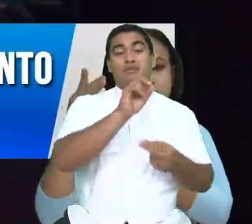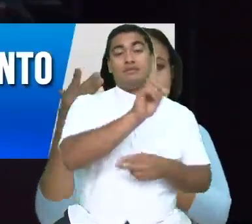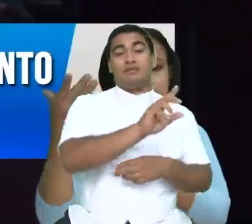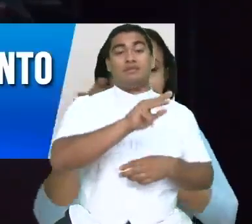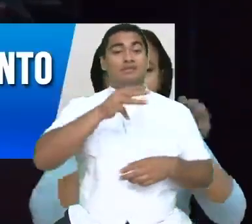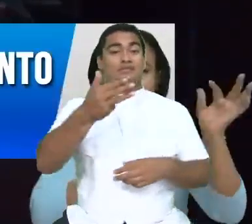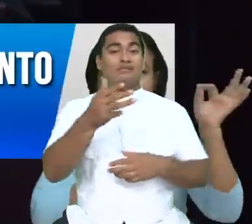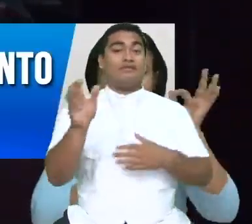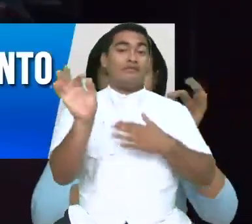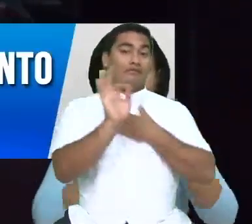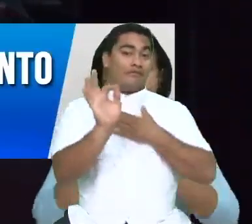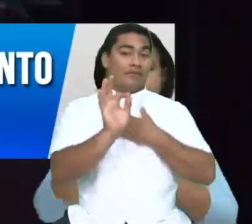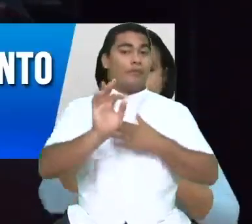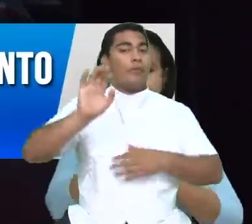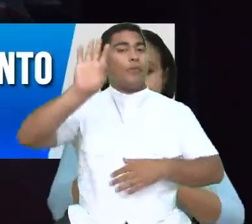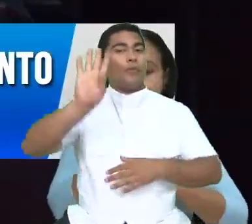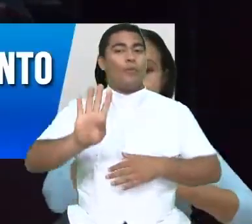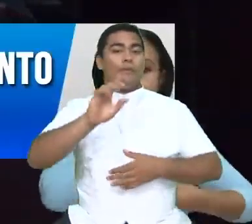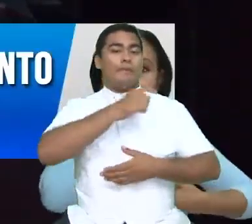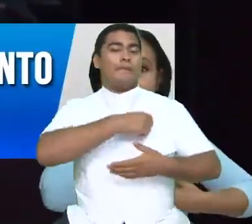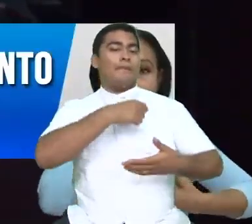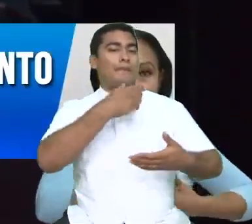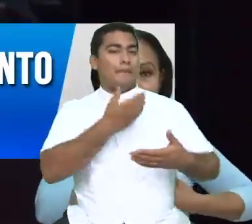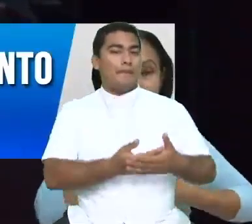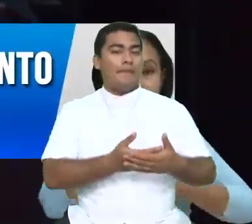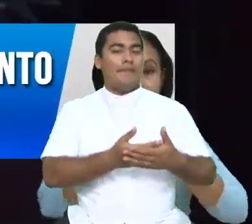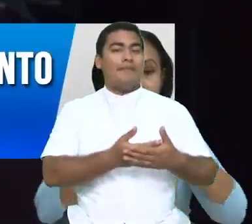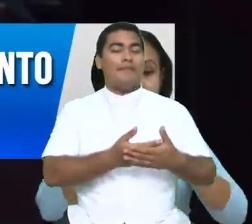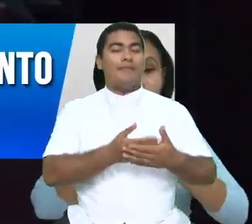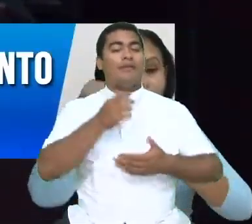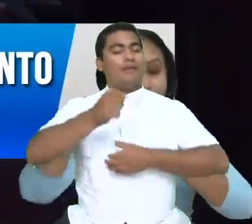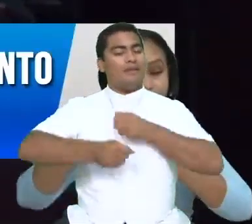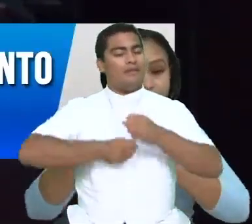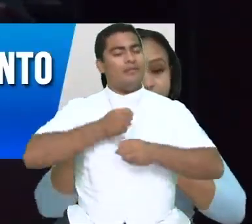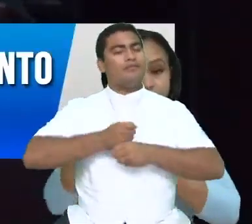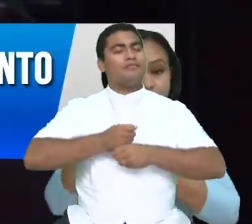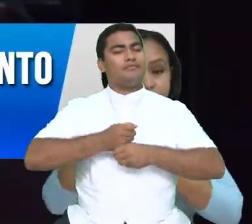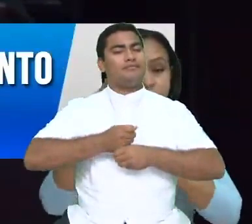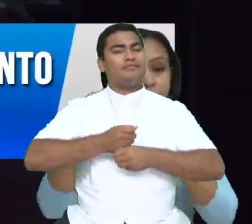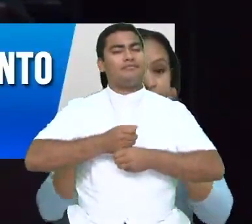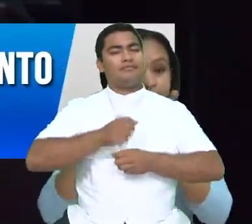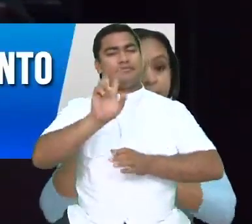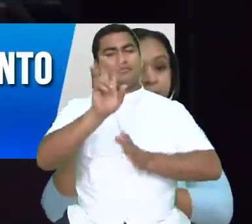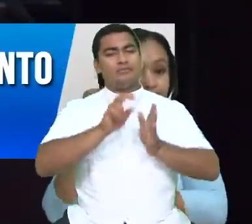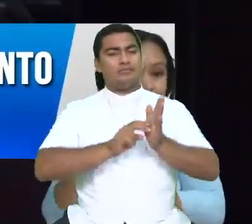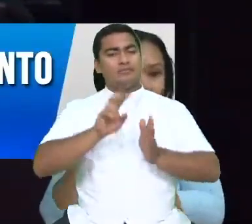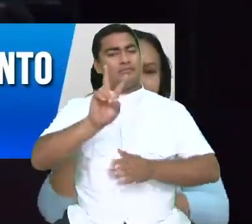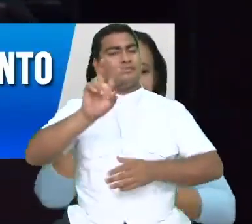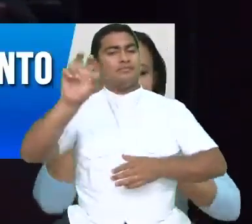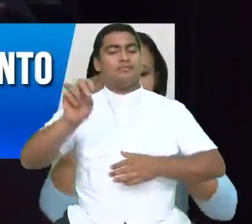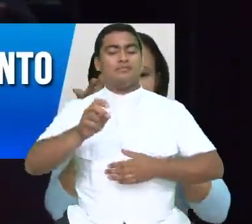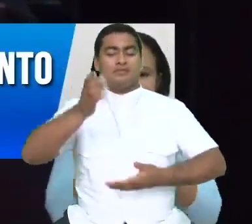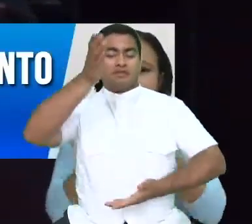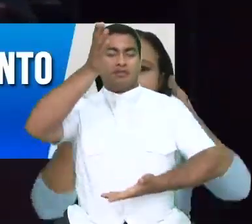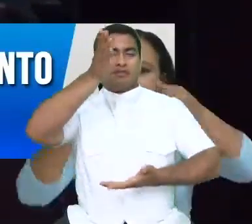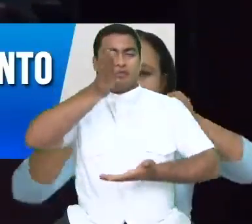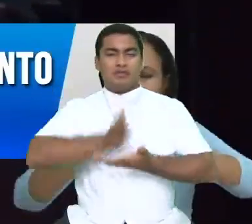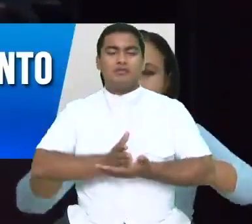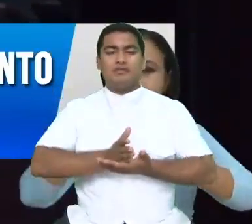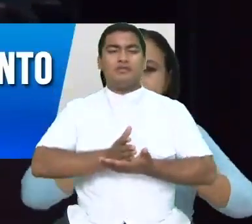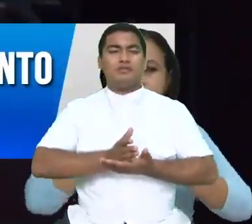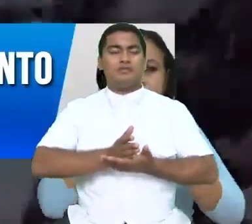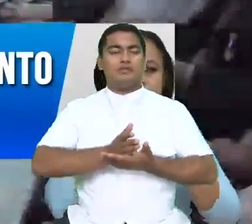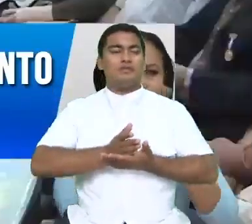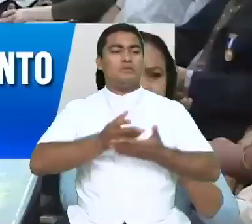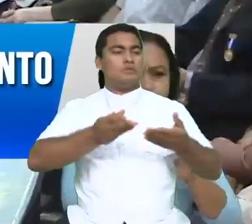de febrero y 4 de marzo del año en curso, decidió otorgar por su